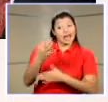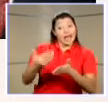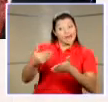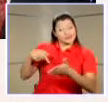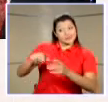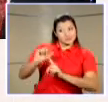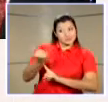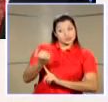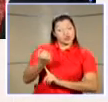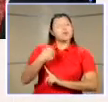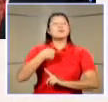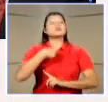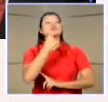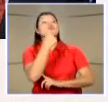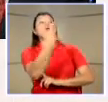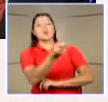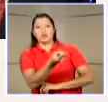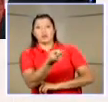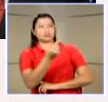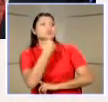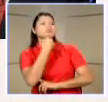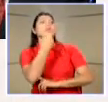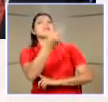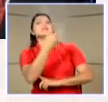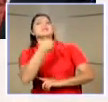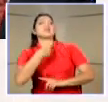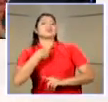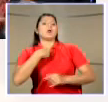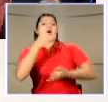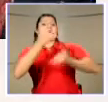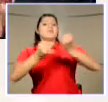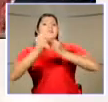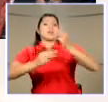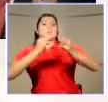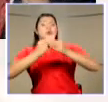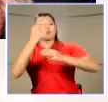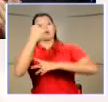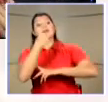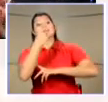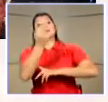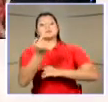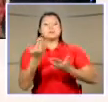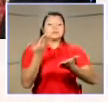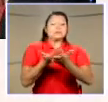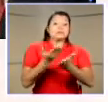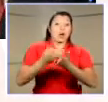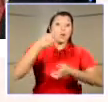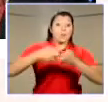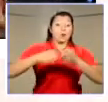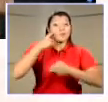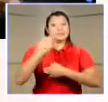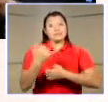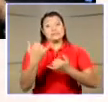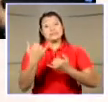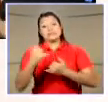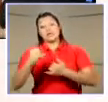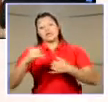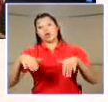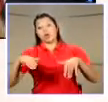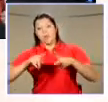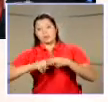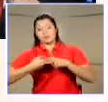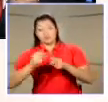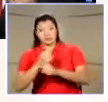que digo es que uno no puede ser... Usted dice que yo soy apocalíptico porque estamos diciendo que se va a venir una crisis fiscal si no empezamos a hacer algo de